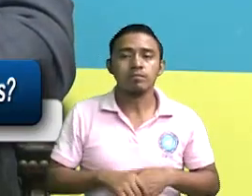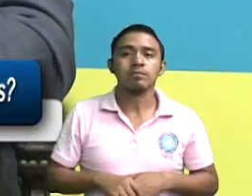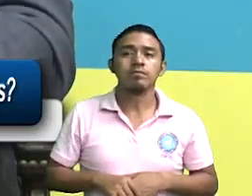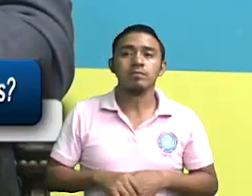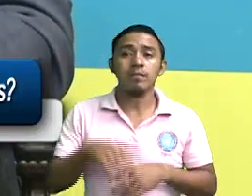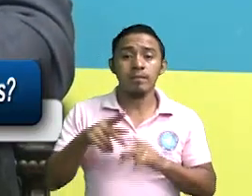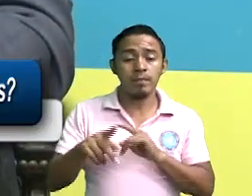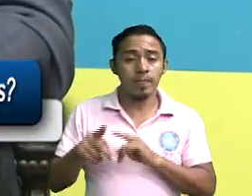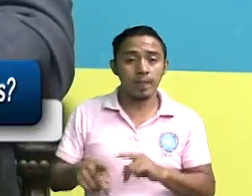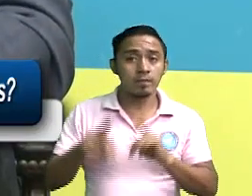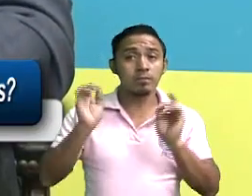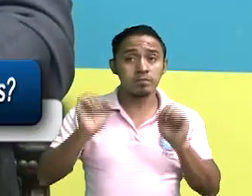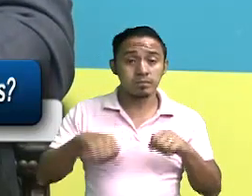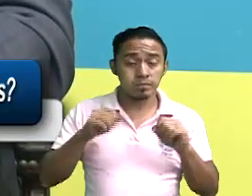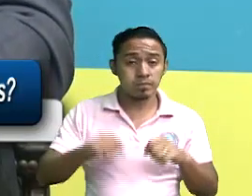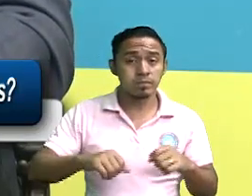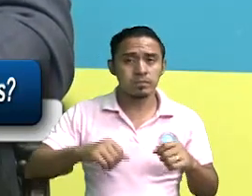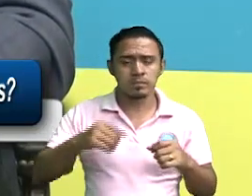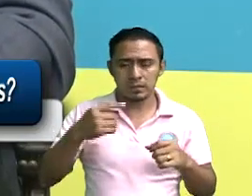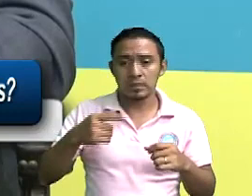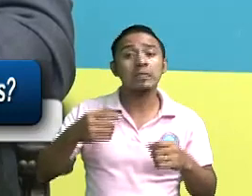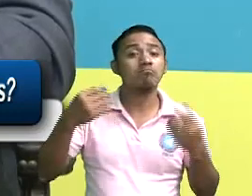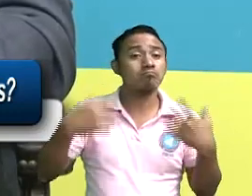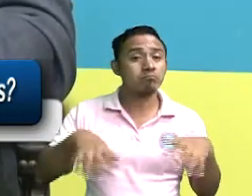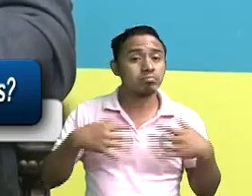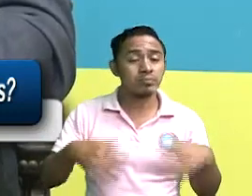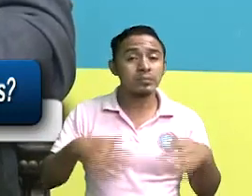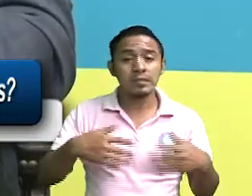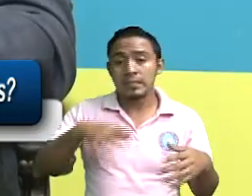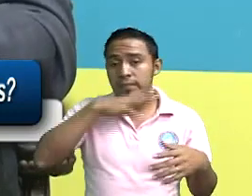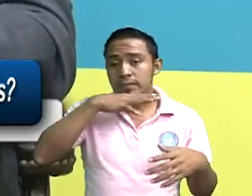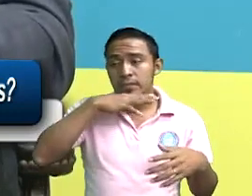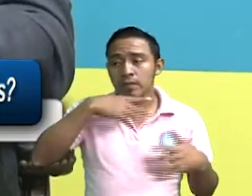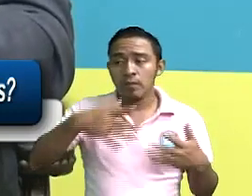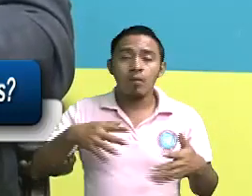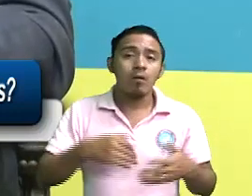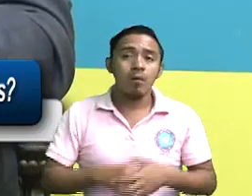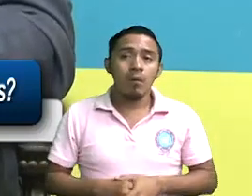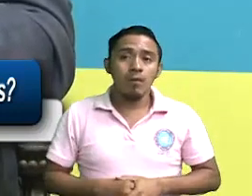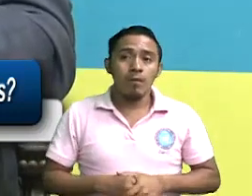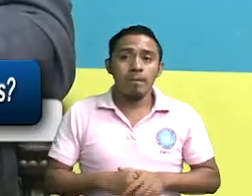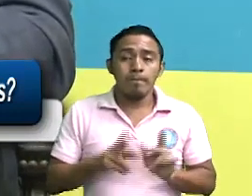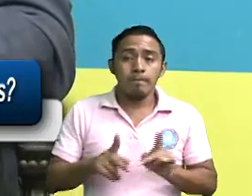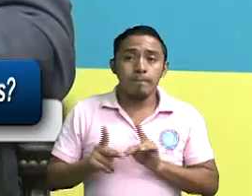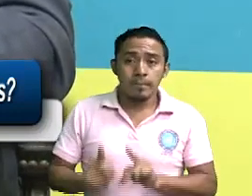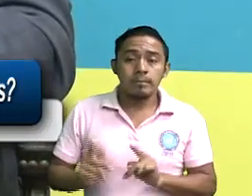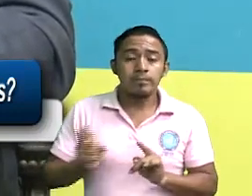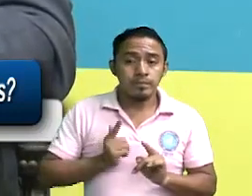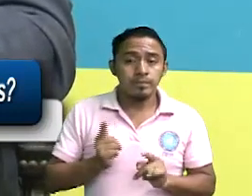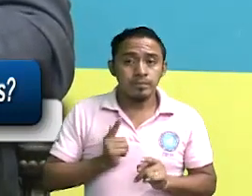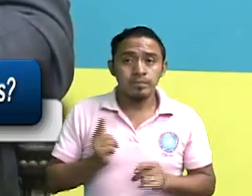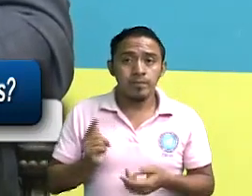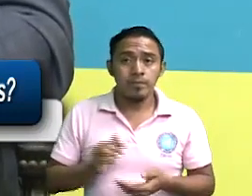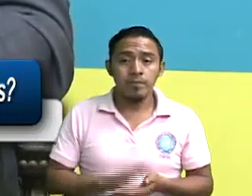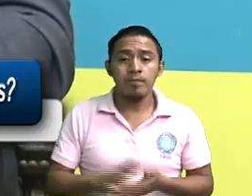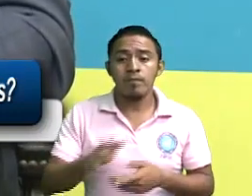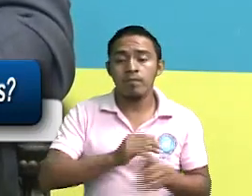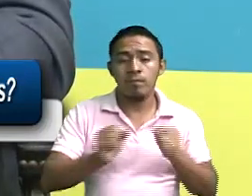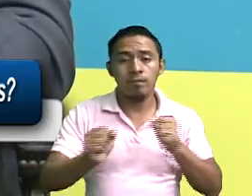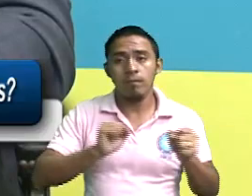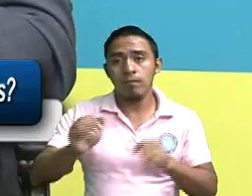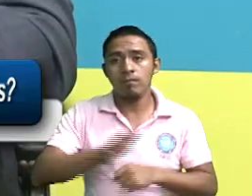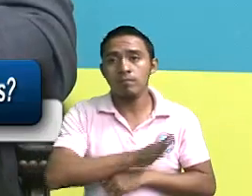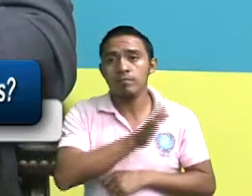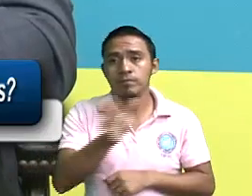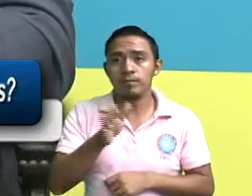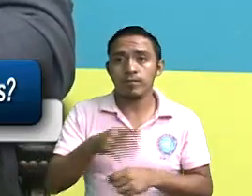Correcto. Y ese paciente puede verse muy grave en cuanto el paciente ya tiene debilidad, tiene que acudir al médico